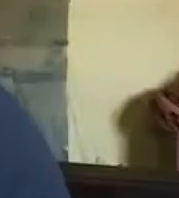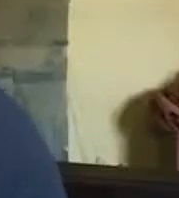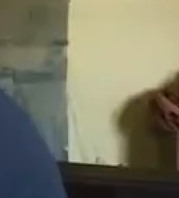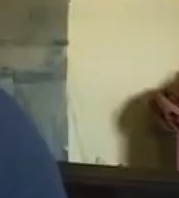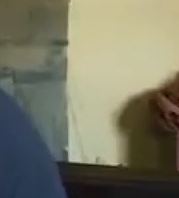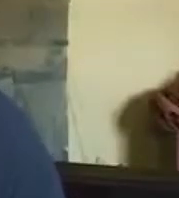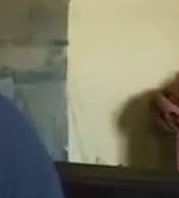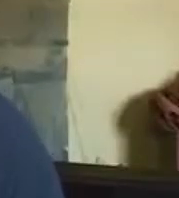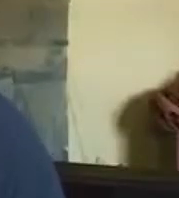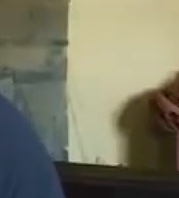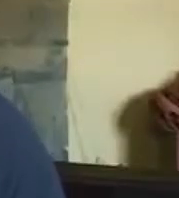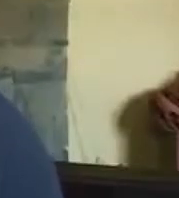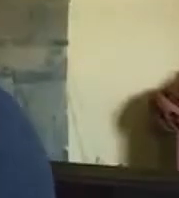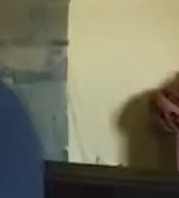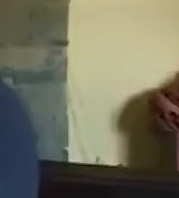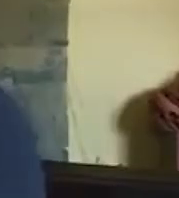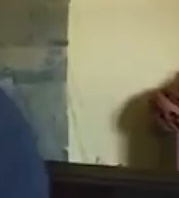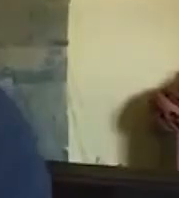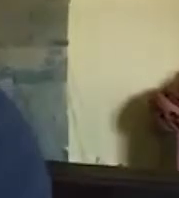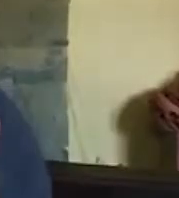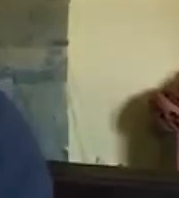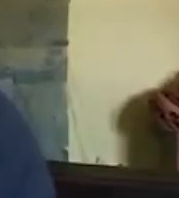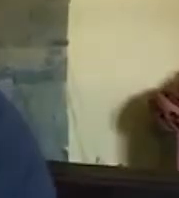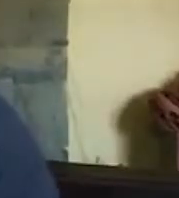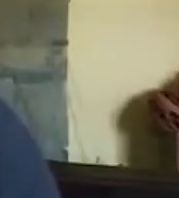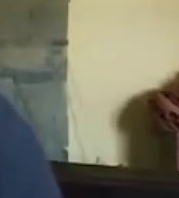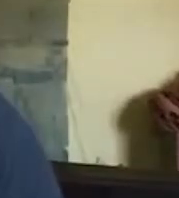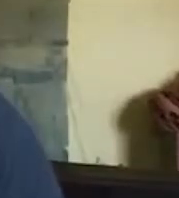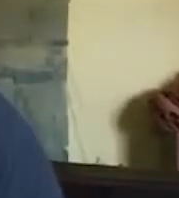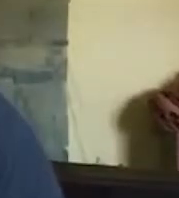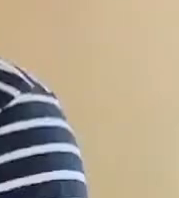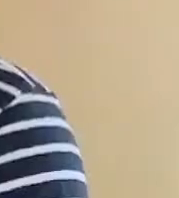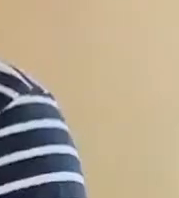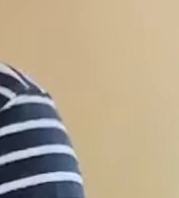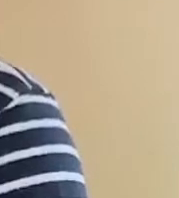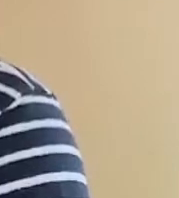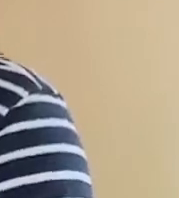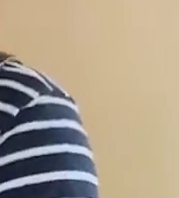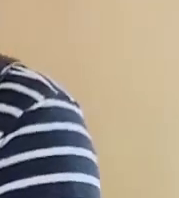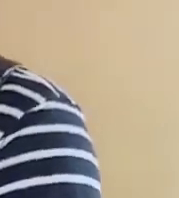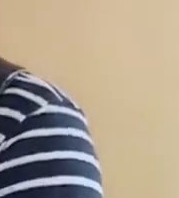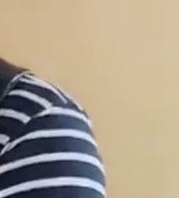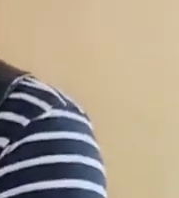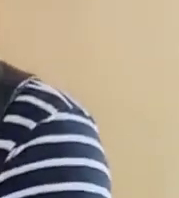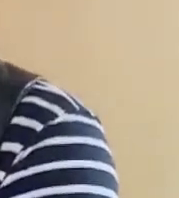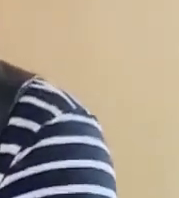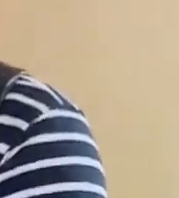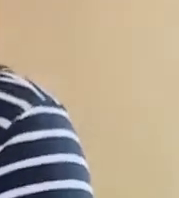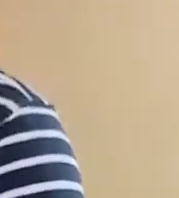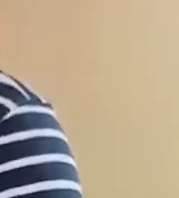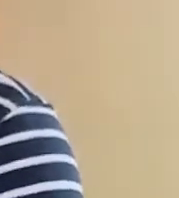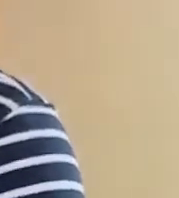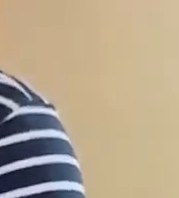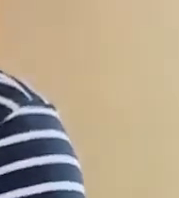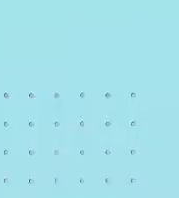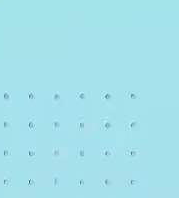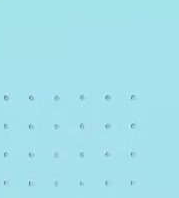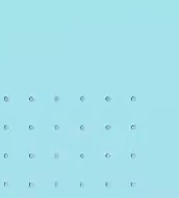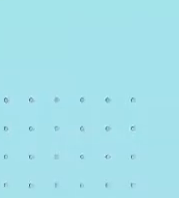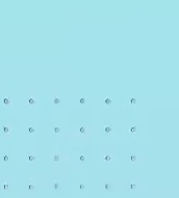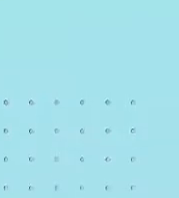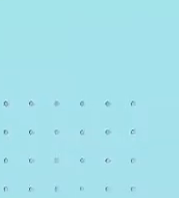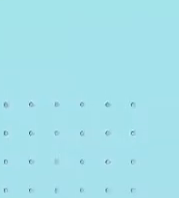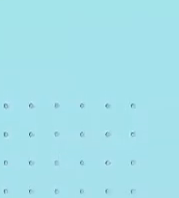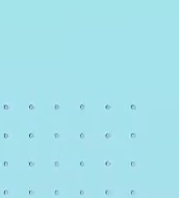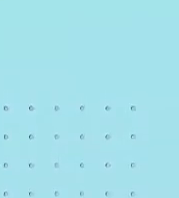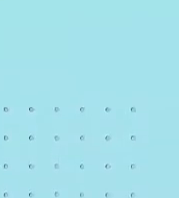Por el bienestar de nuestras familias y de toda nuestra patria boliviana. Hermano boliviano, te recomiendo que lo hagas tú también.